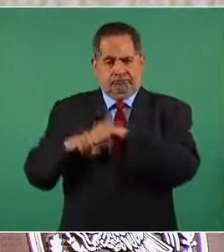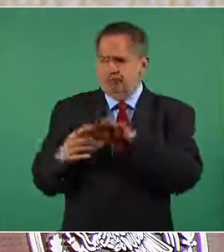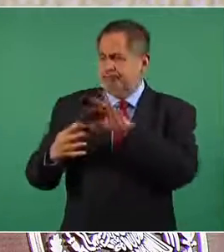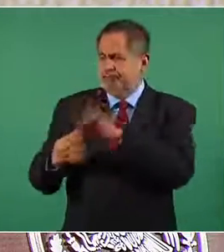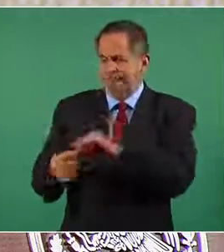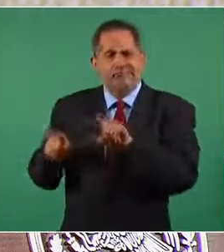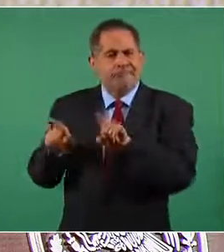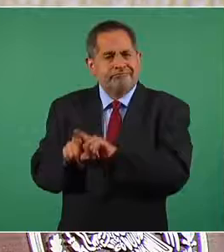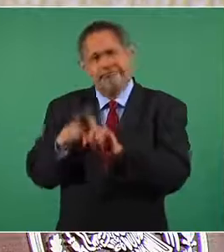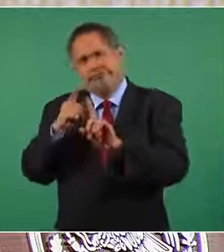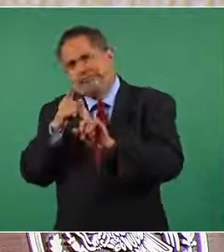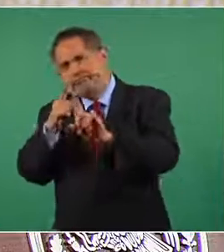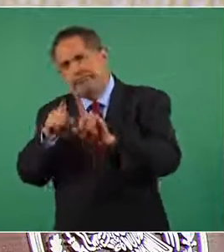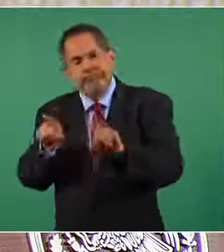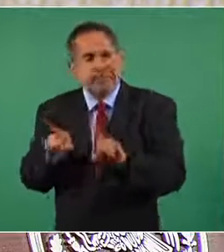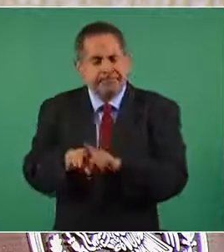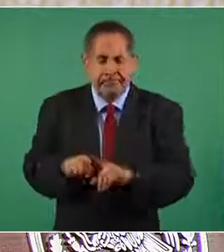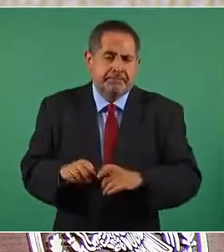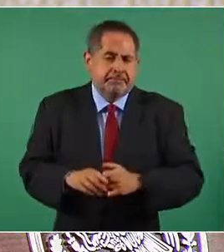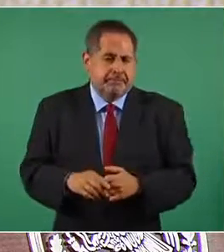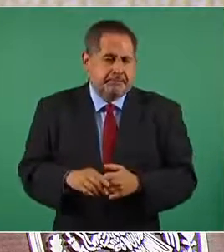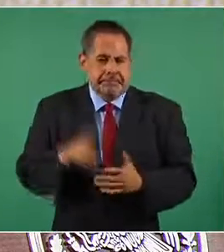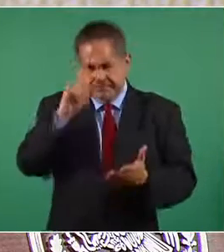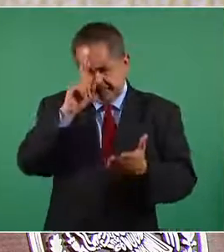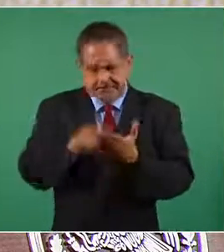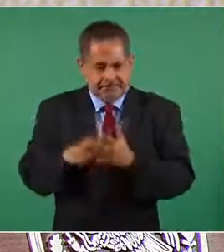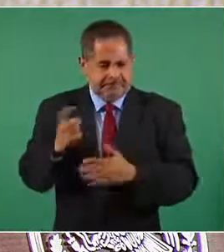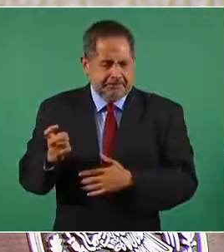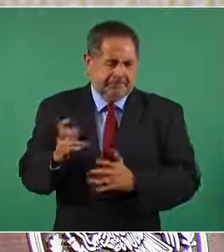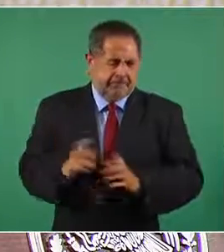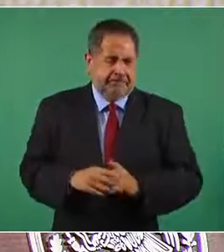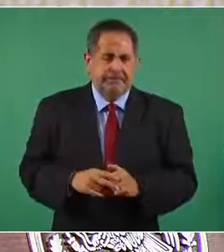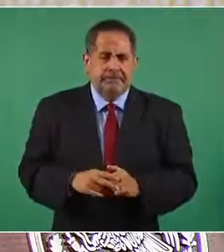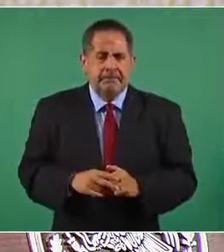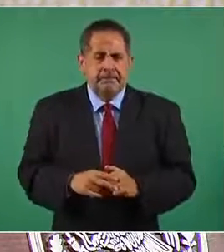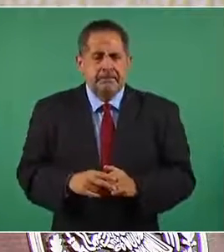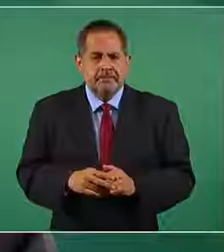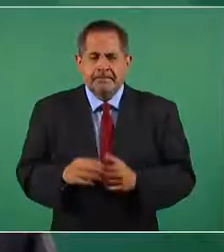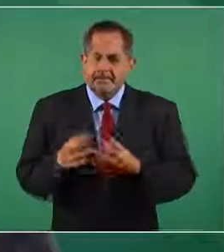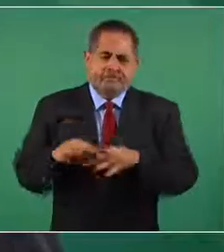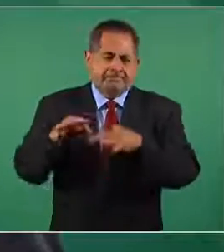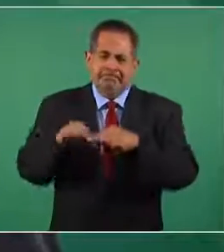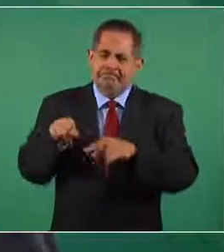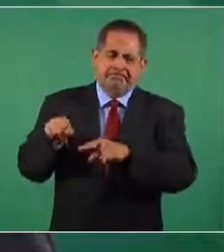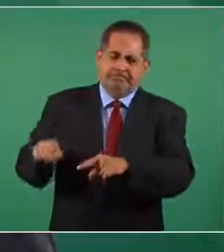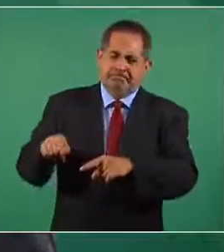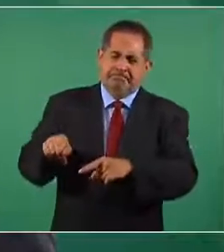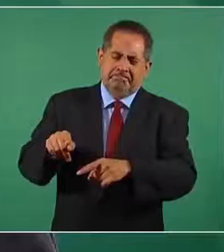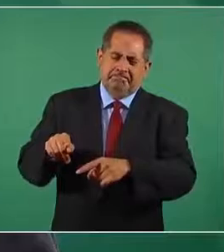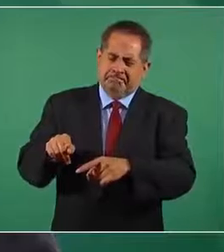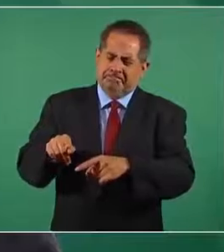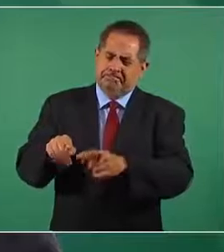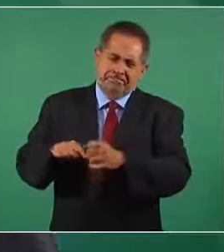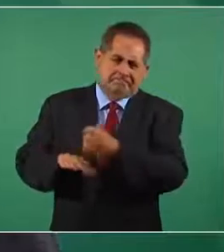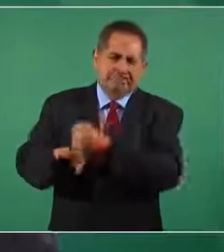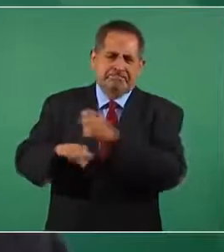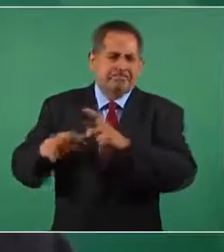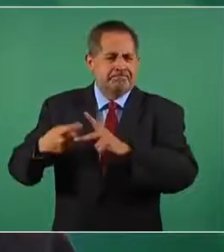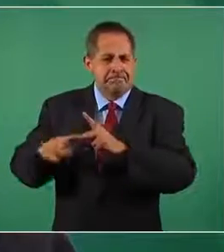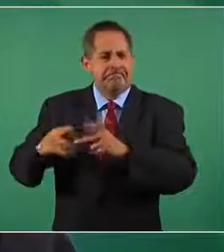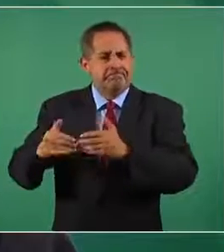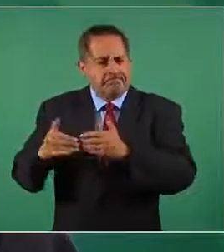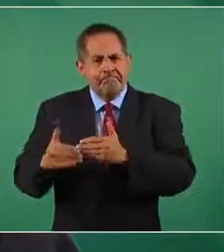Y yo creo que es lo básico, lo elemental, el